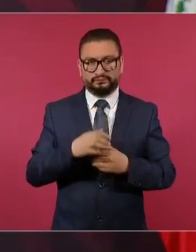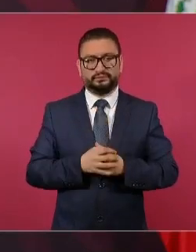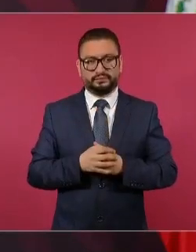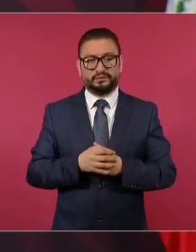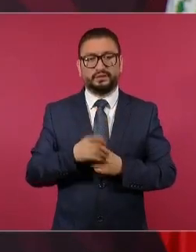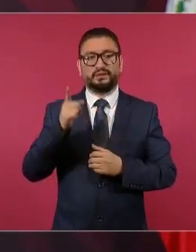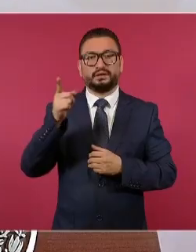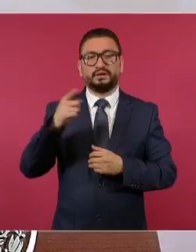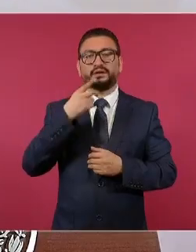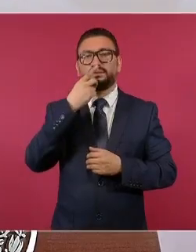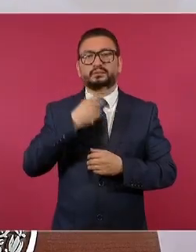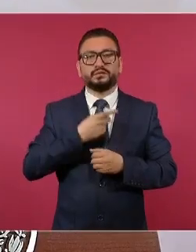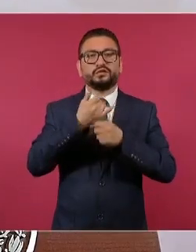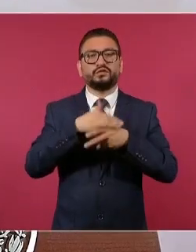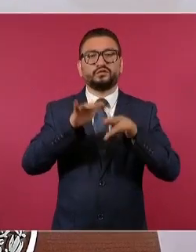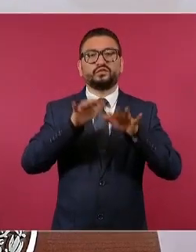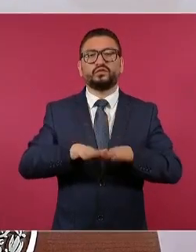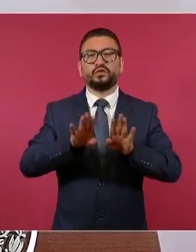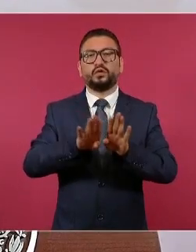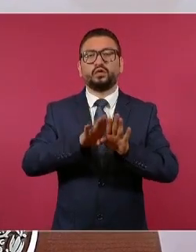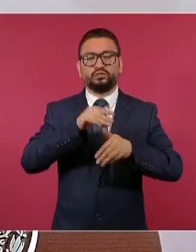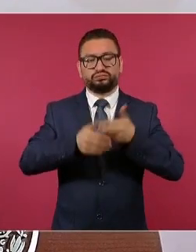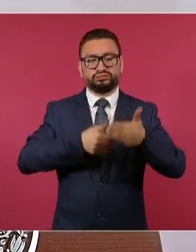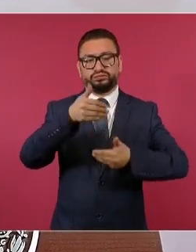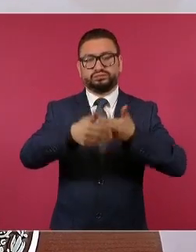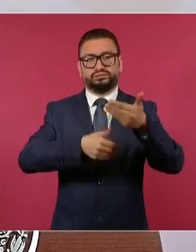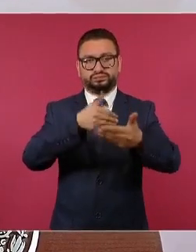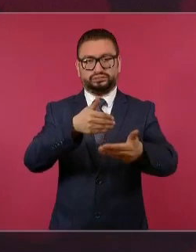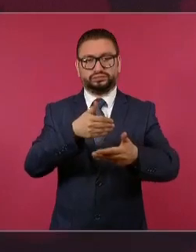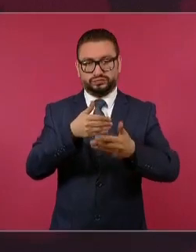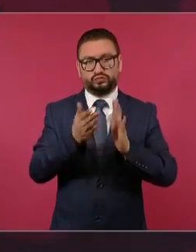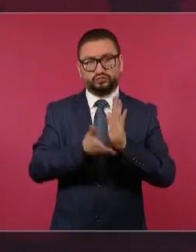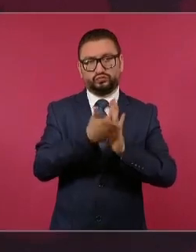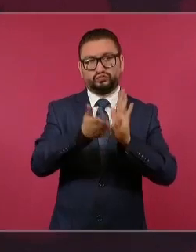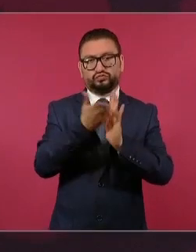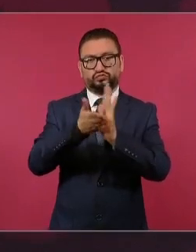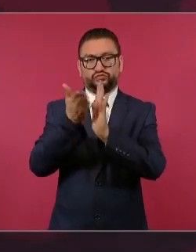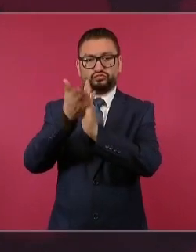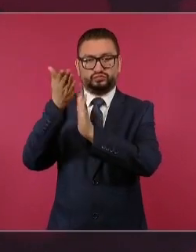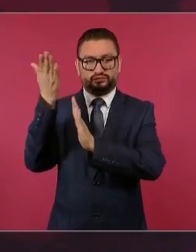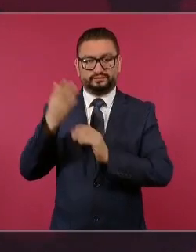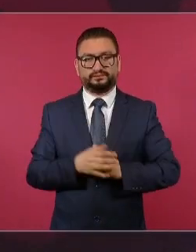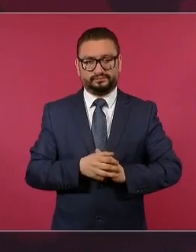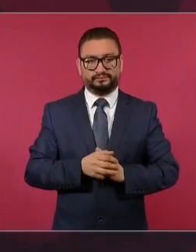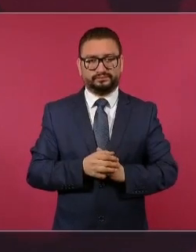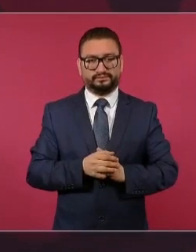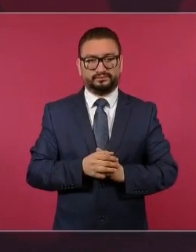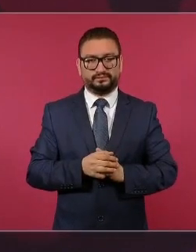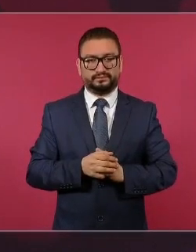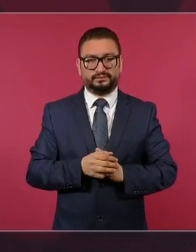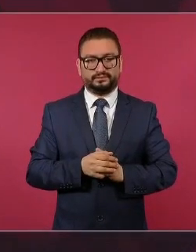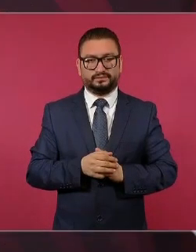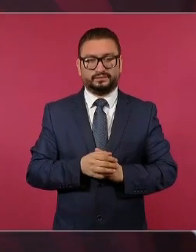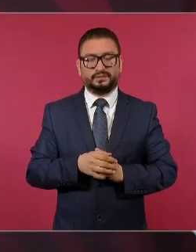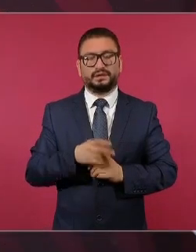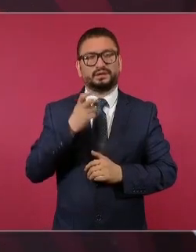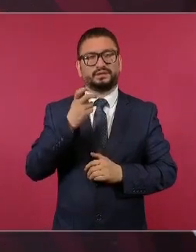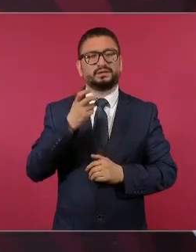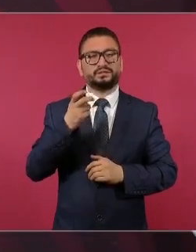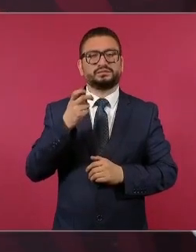y él me pasa los reportes de avances de obra. Esto